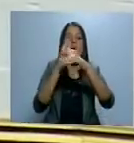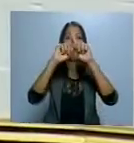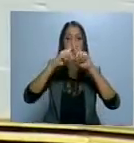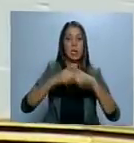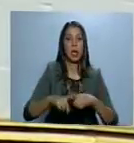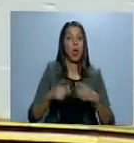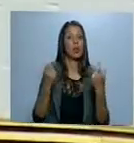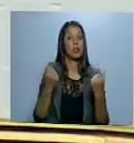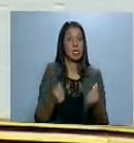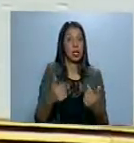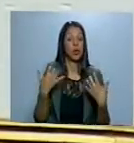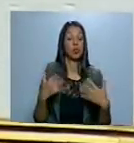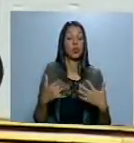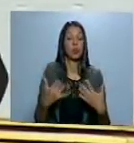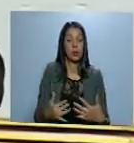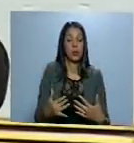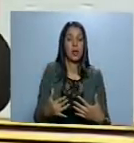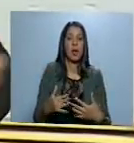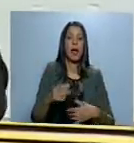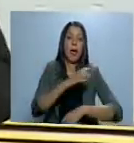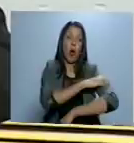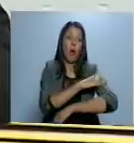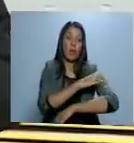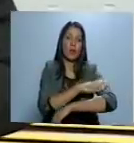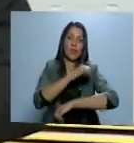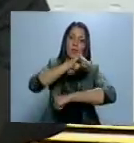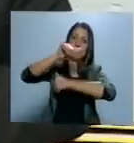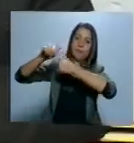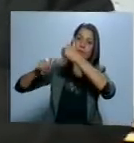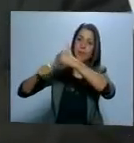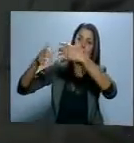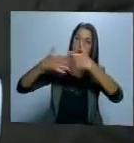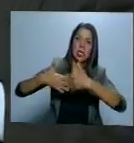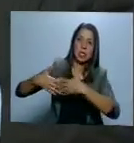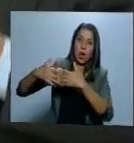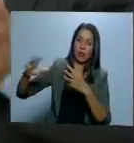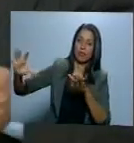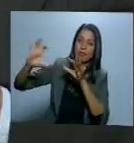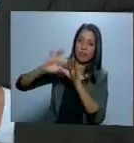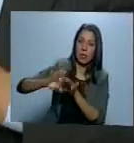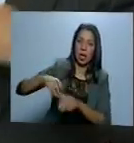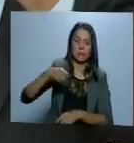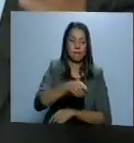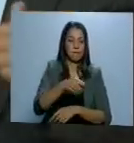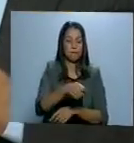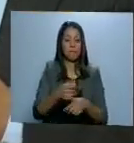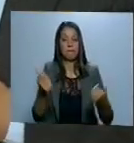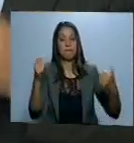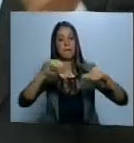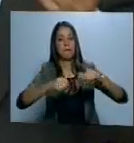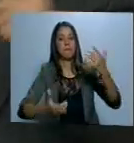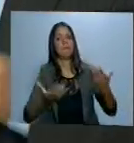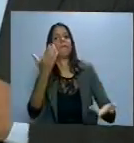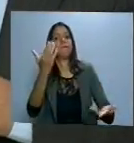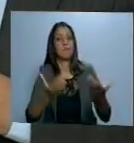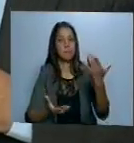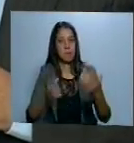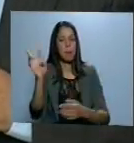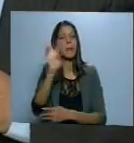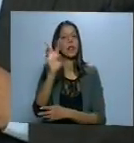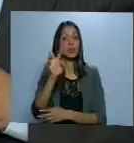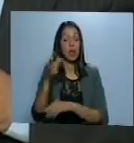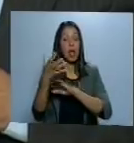Venezuela, obedeciendo por supuesto a las políticas internacionales de estabilización económica que viene dándose pues el